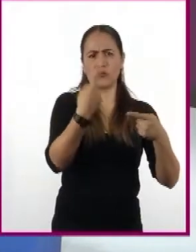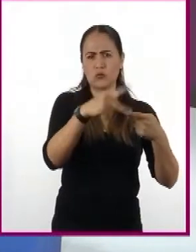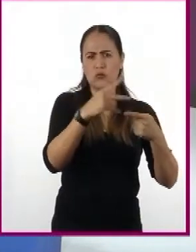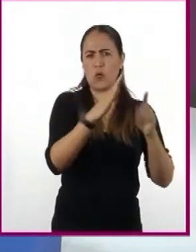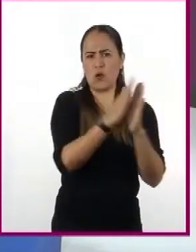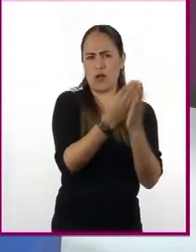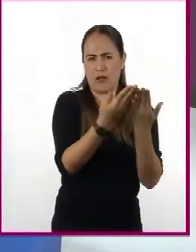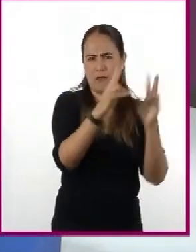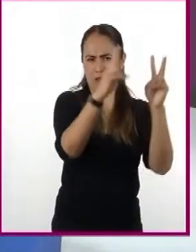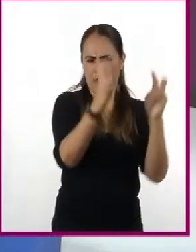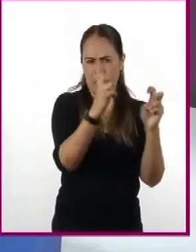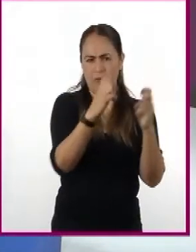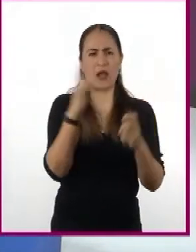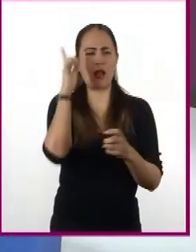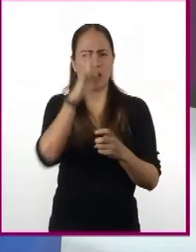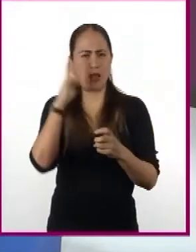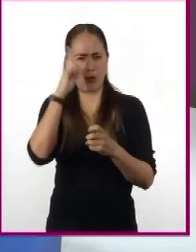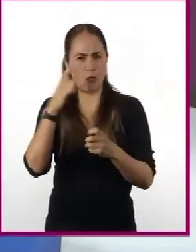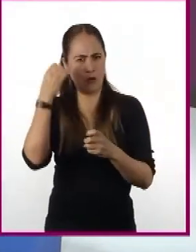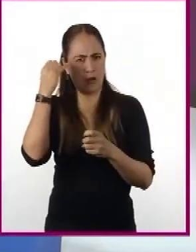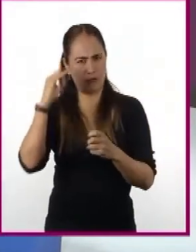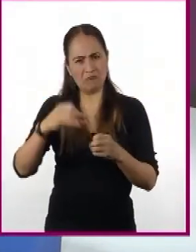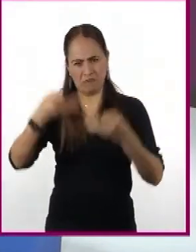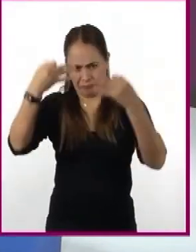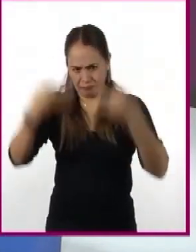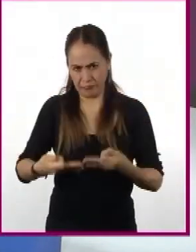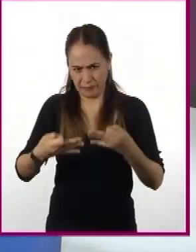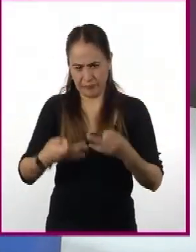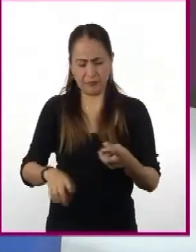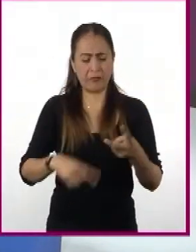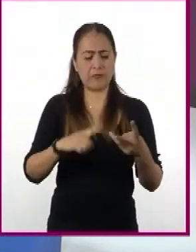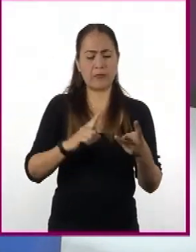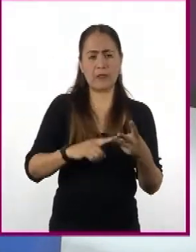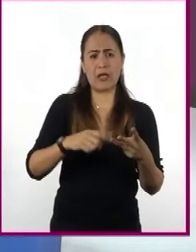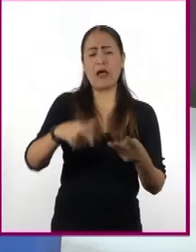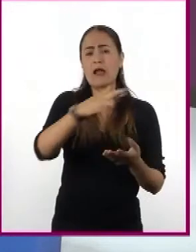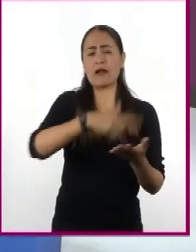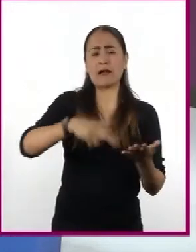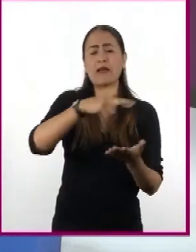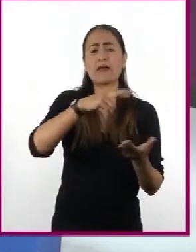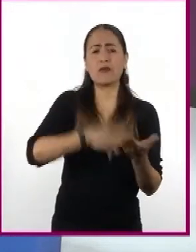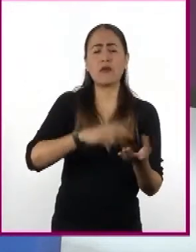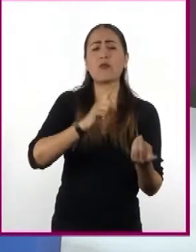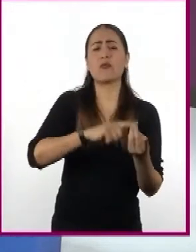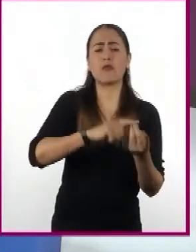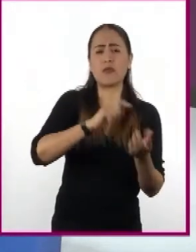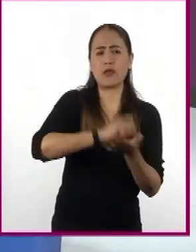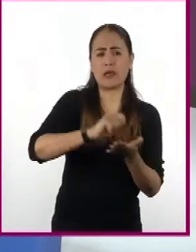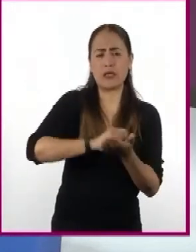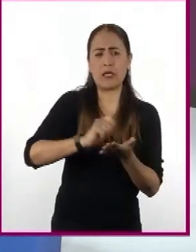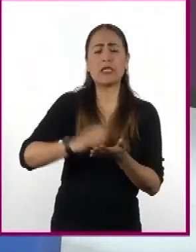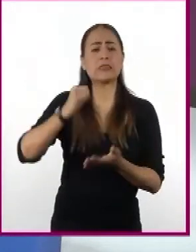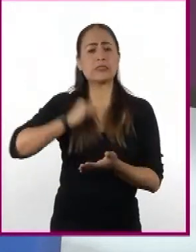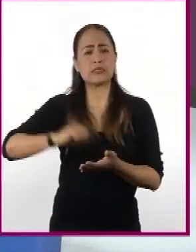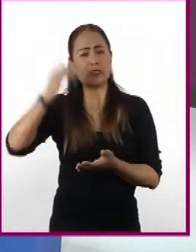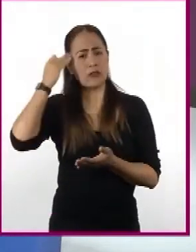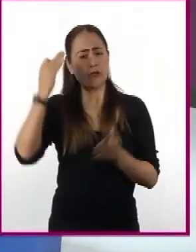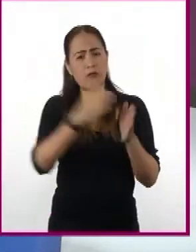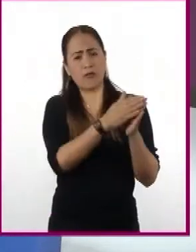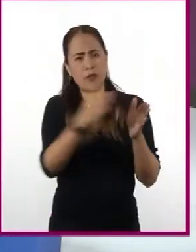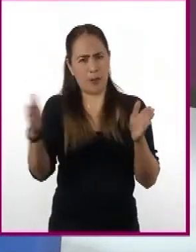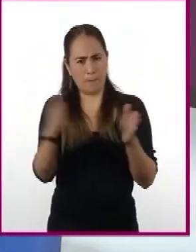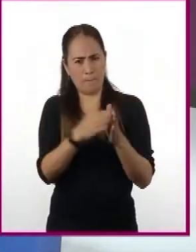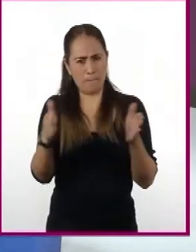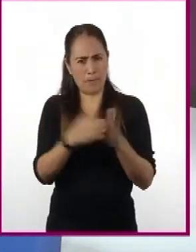seleccionada, la lengua original del texto, la región donde escribía el autor, el siglo y la época histórica a la que